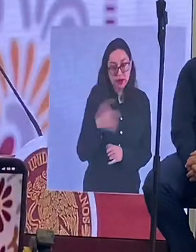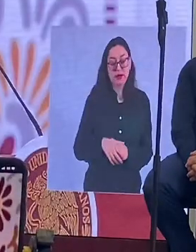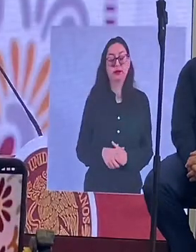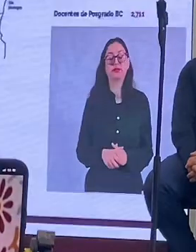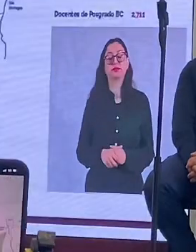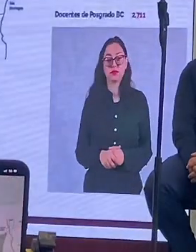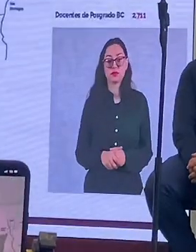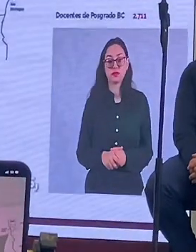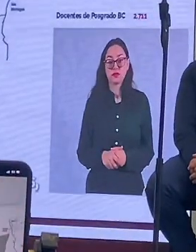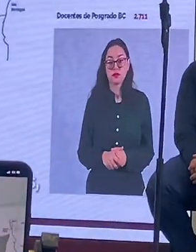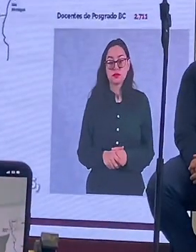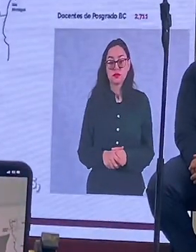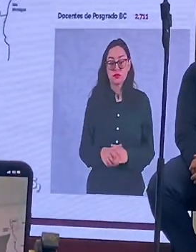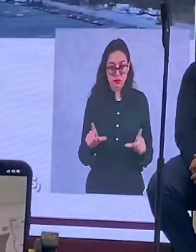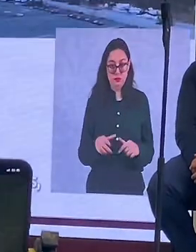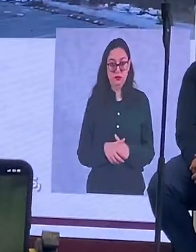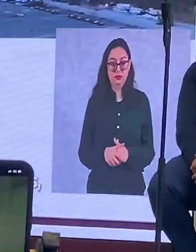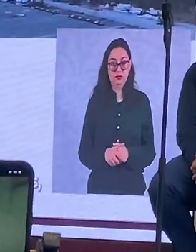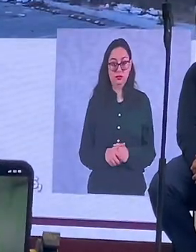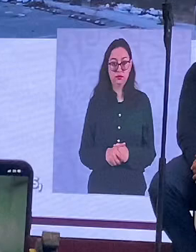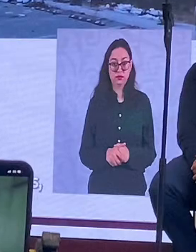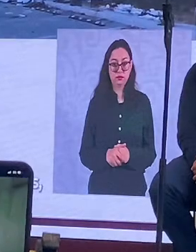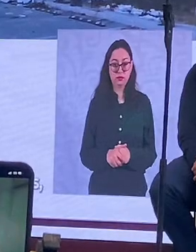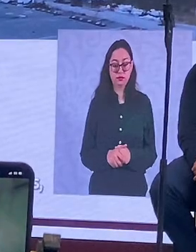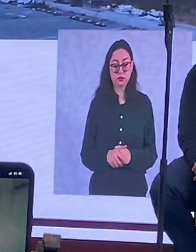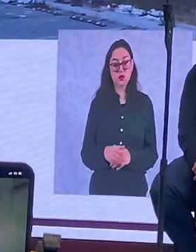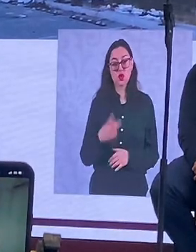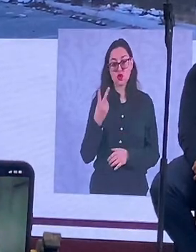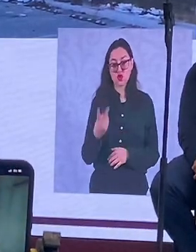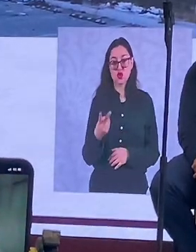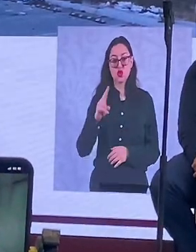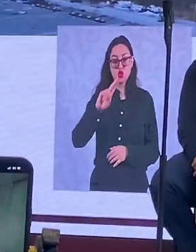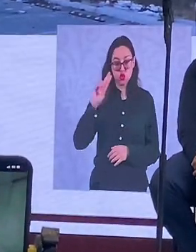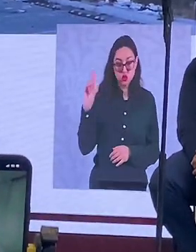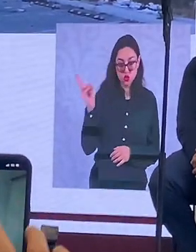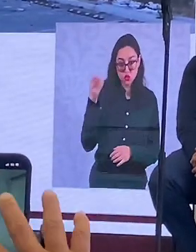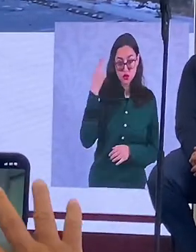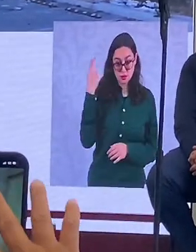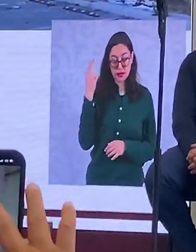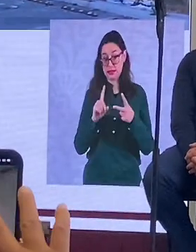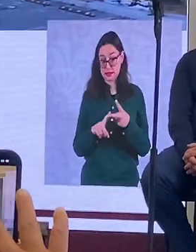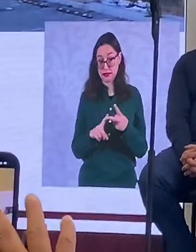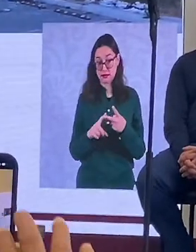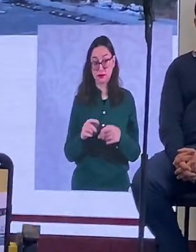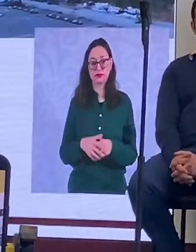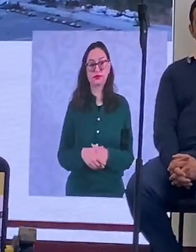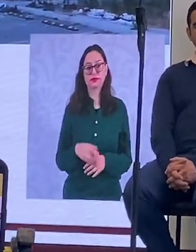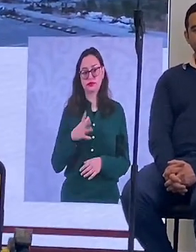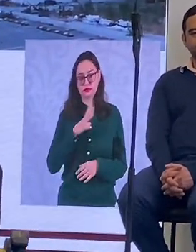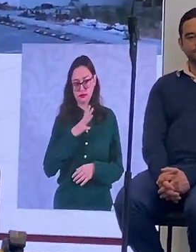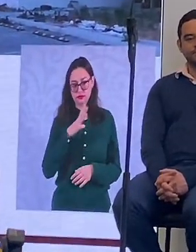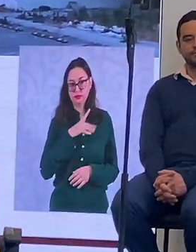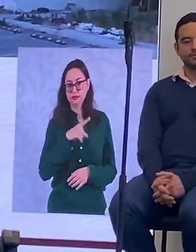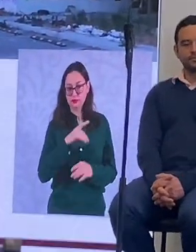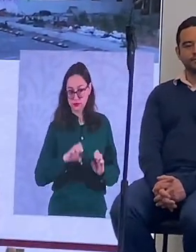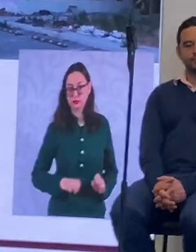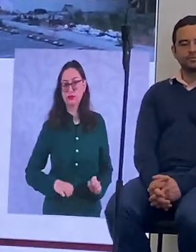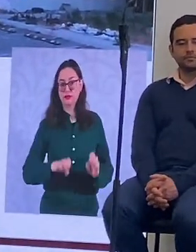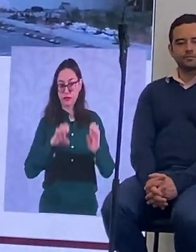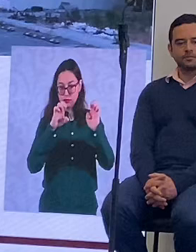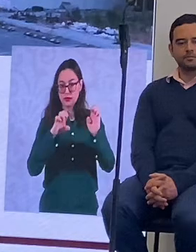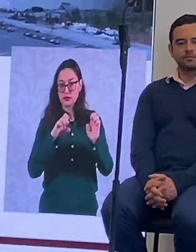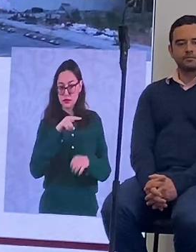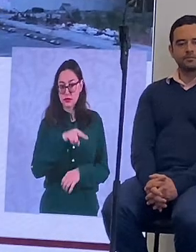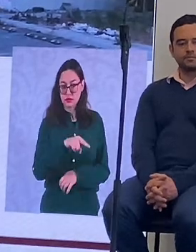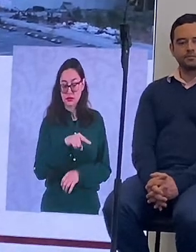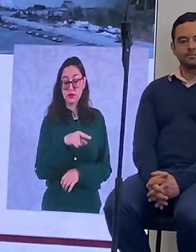de los esfuerzos del gobierno federal para fortalecer la educación pública en áreas con alta demanda de servicios educativos. Durante su